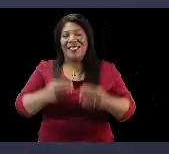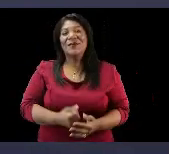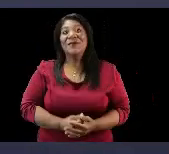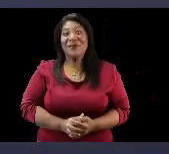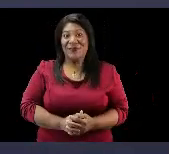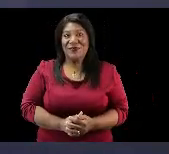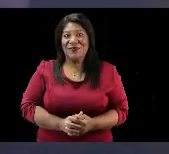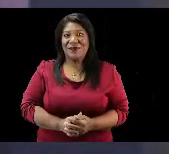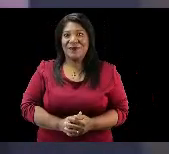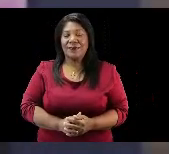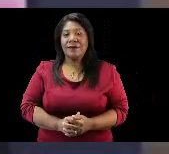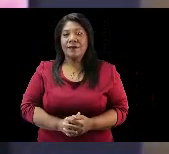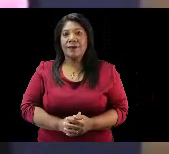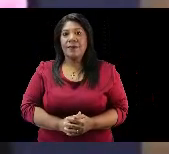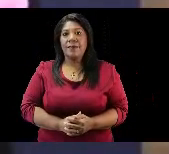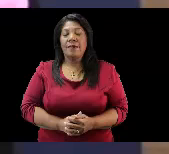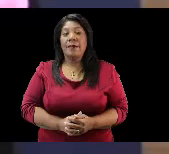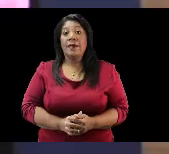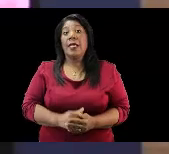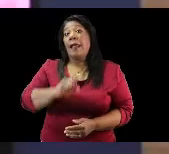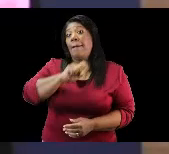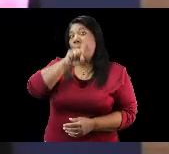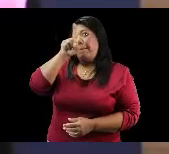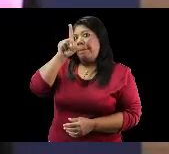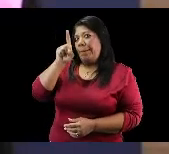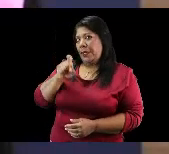Okay. En la línea de que